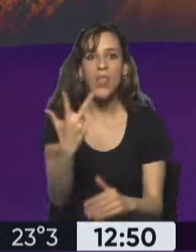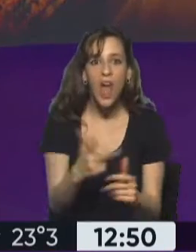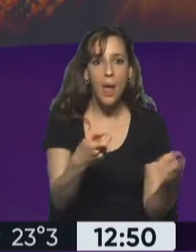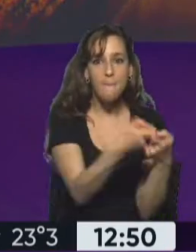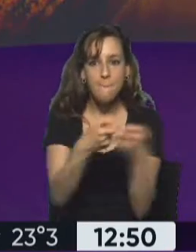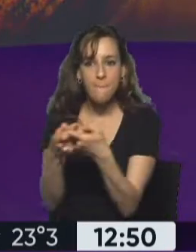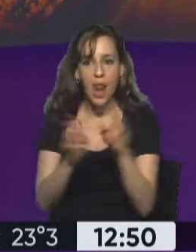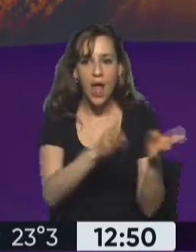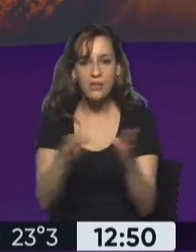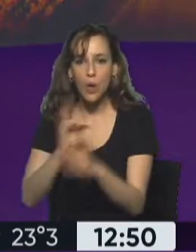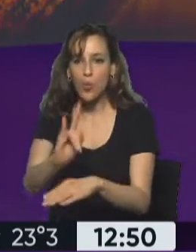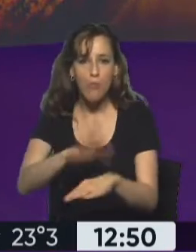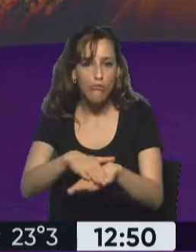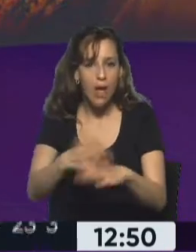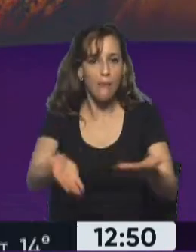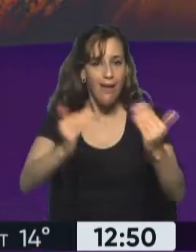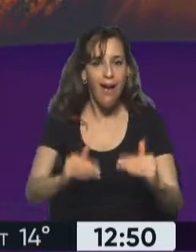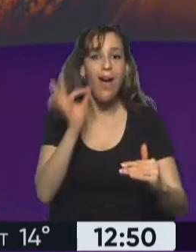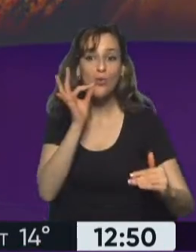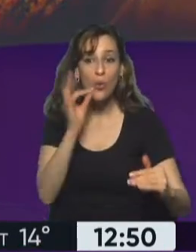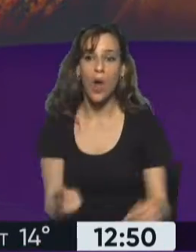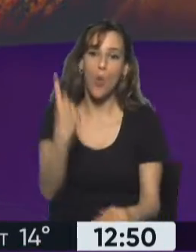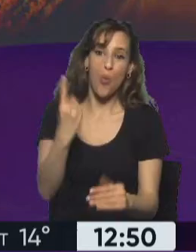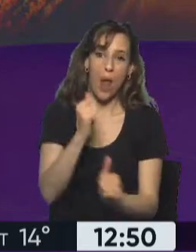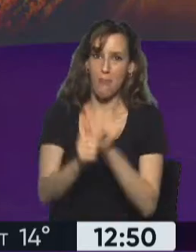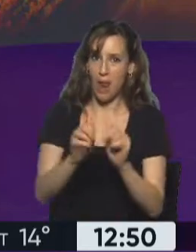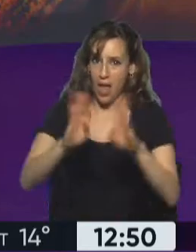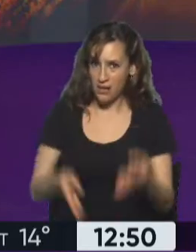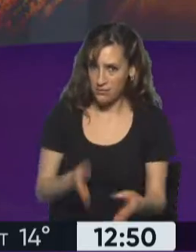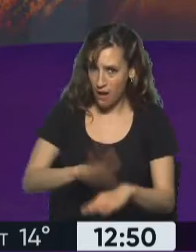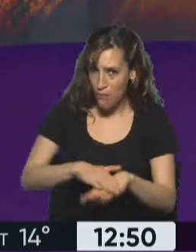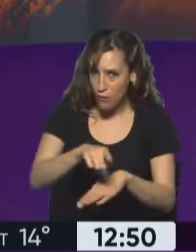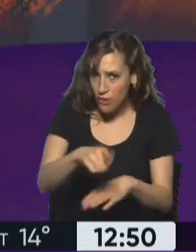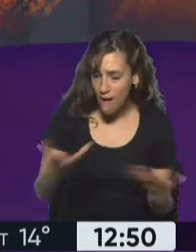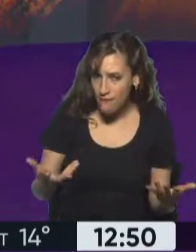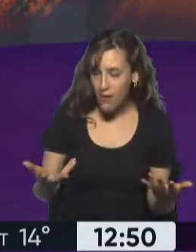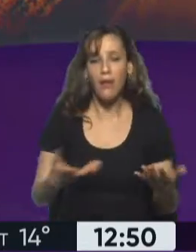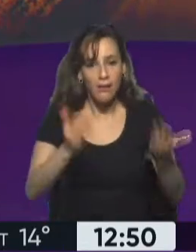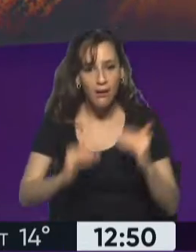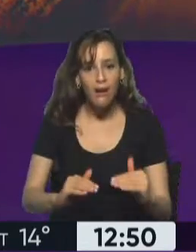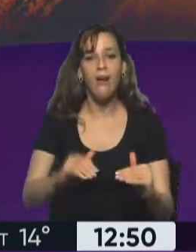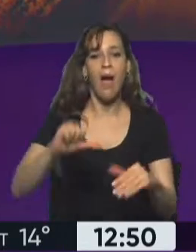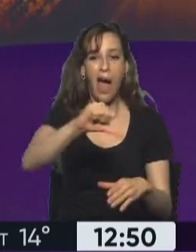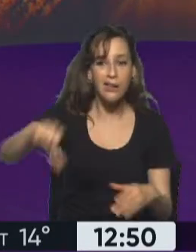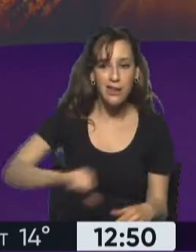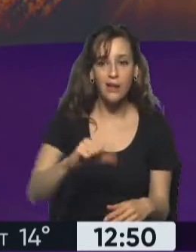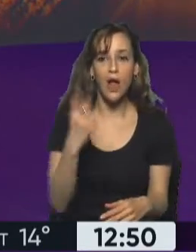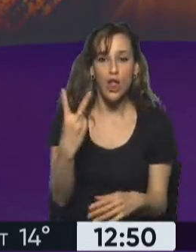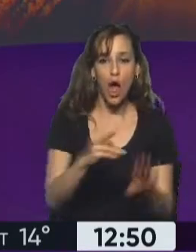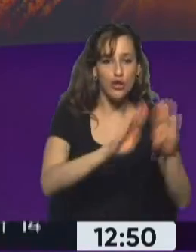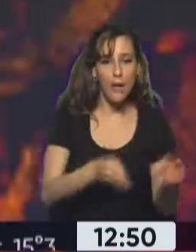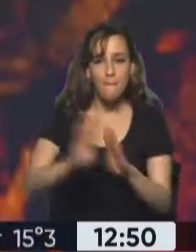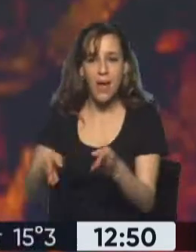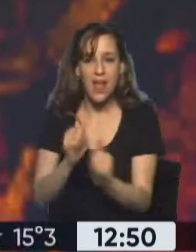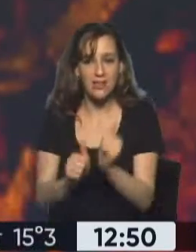de la producción. Azúcar, una empresa que todos deben ubicar, 75% de la producción. Aceite, 2 empresas, 80% de la